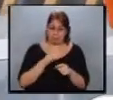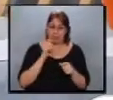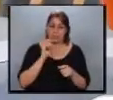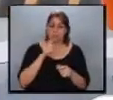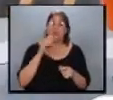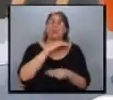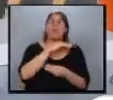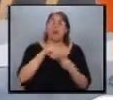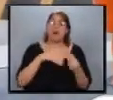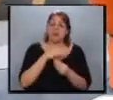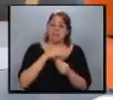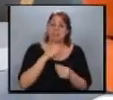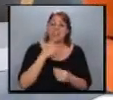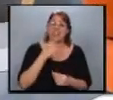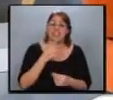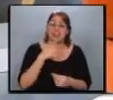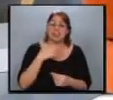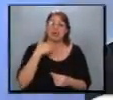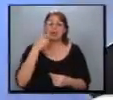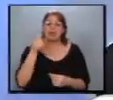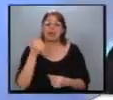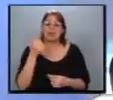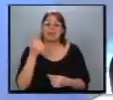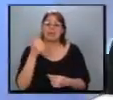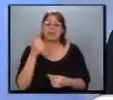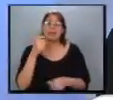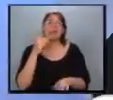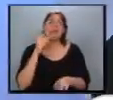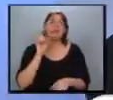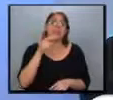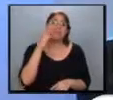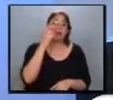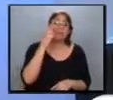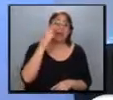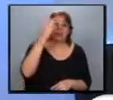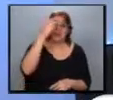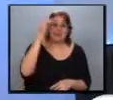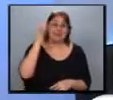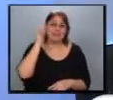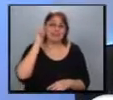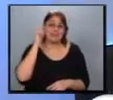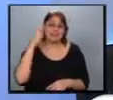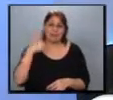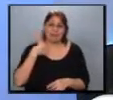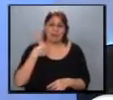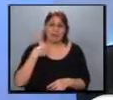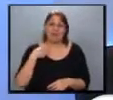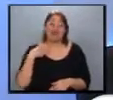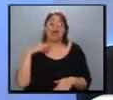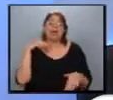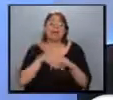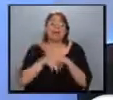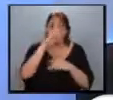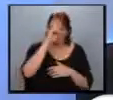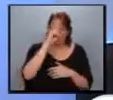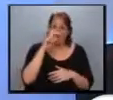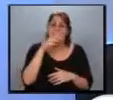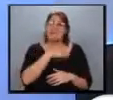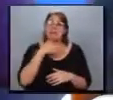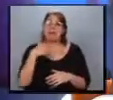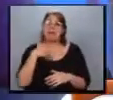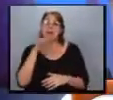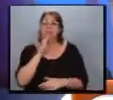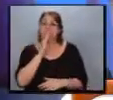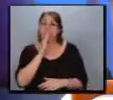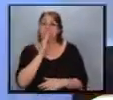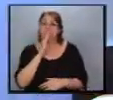de ella. Dijo que es una hija golpeada, que el padre a los 15 años la dejó internada en un hospital, que la madre miraba todo eso y callaba.